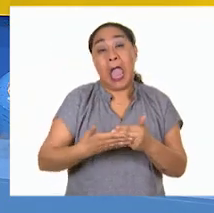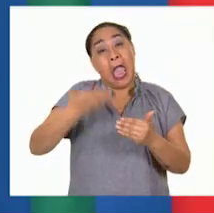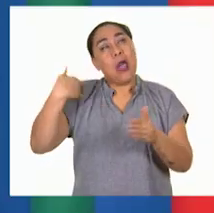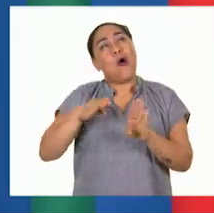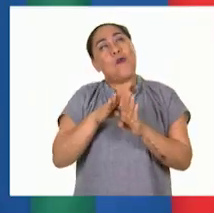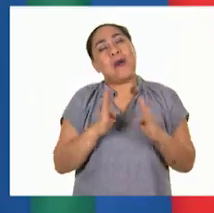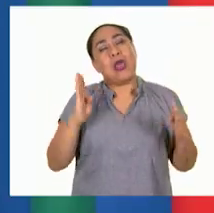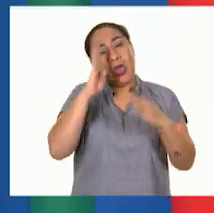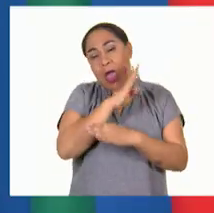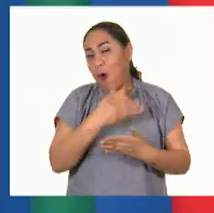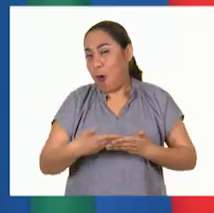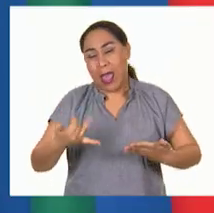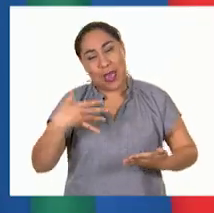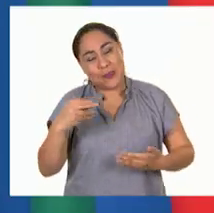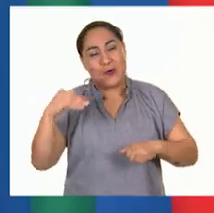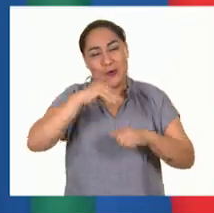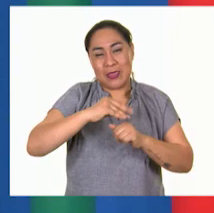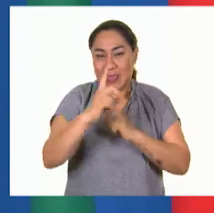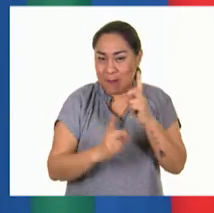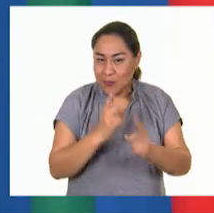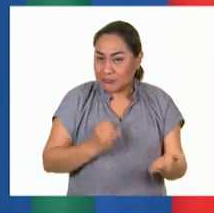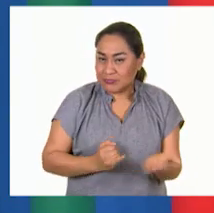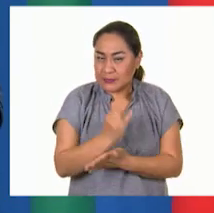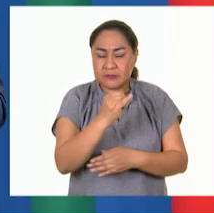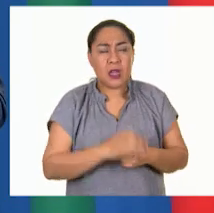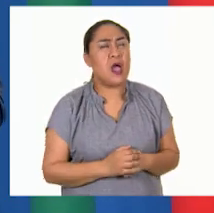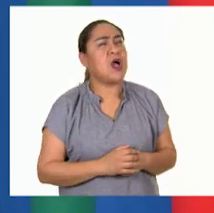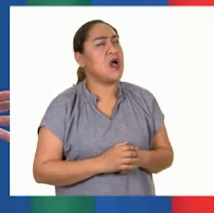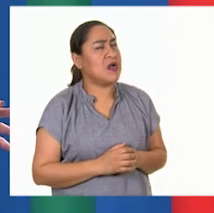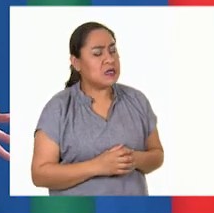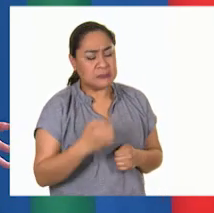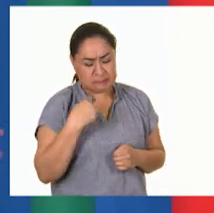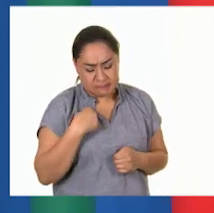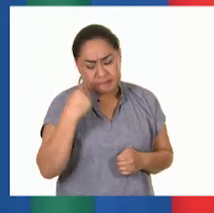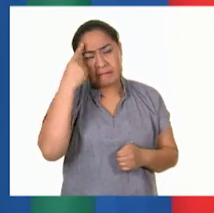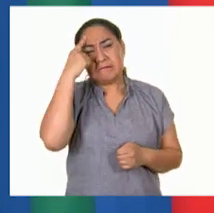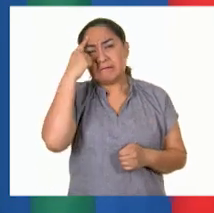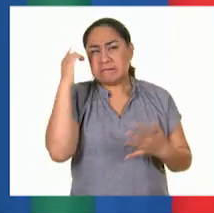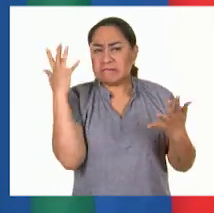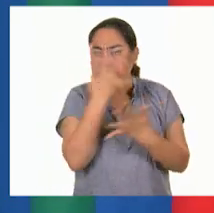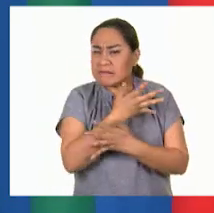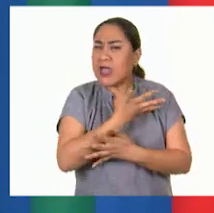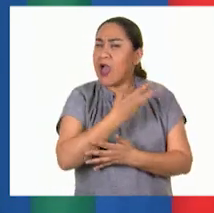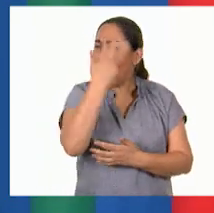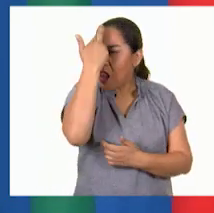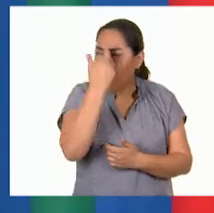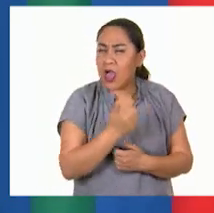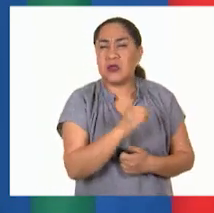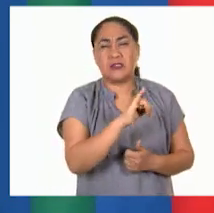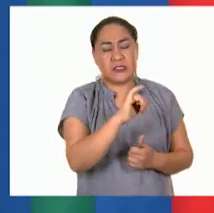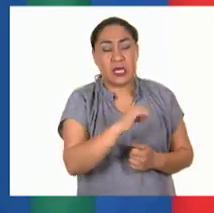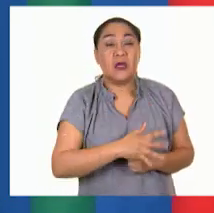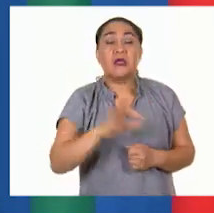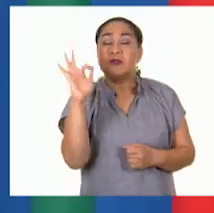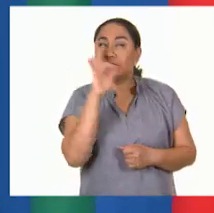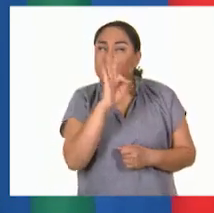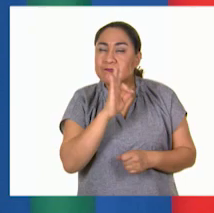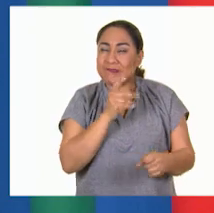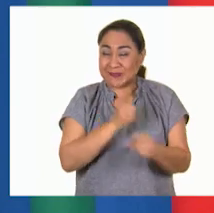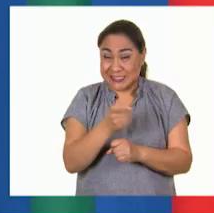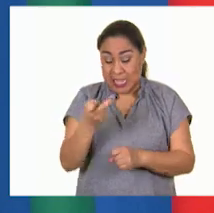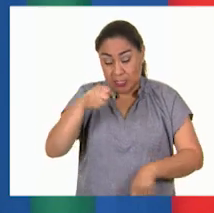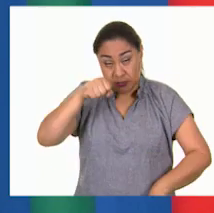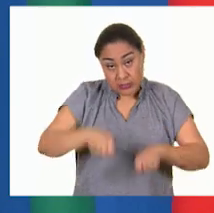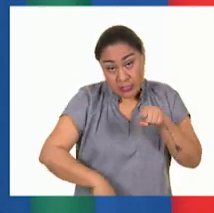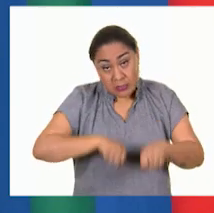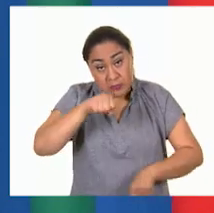más. Nunca lo había reflexionado, pero tiene todo el sentido y toda la razón. Si tomamos en cuenta que el ciclismo es un